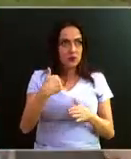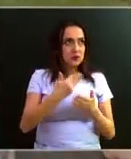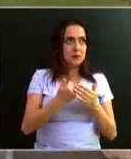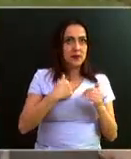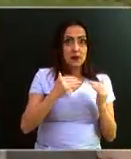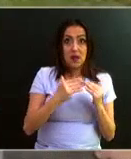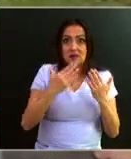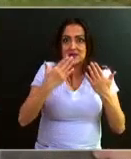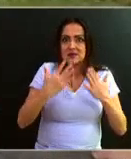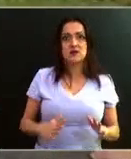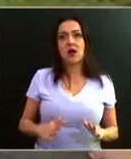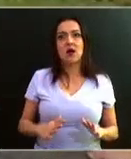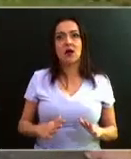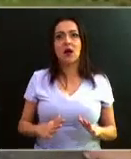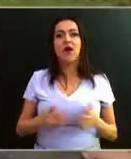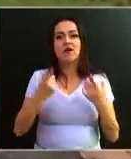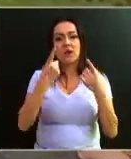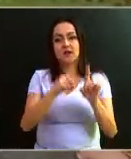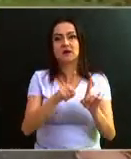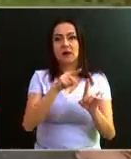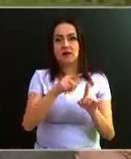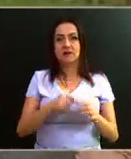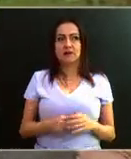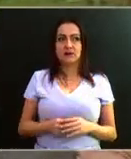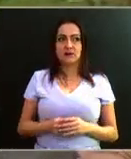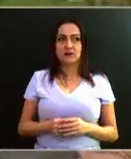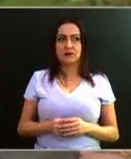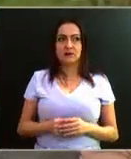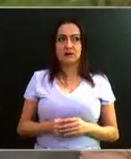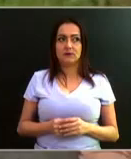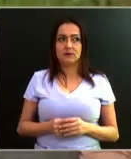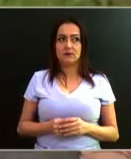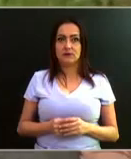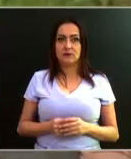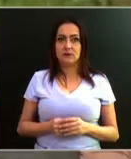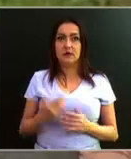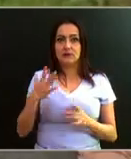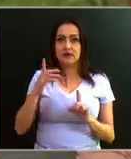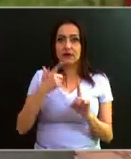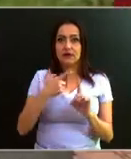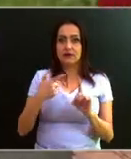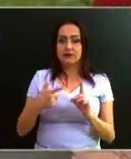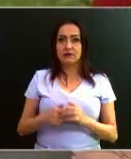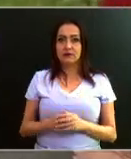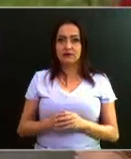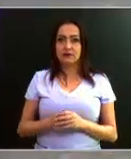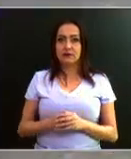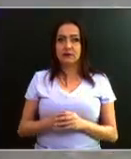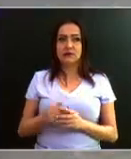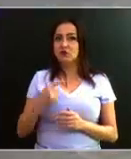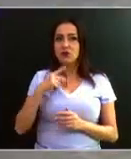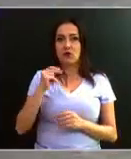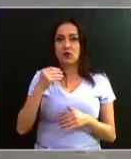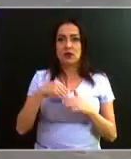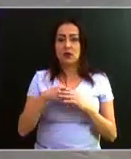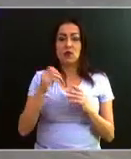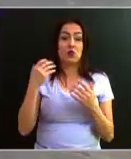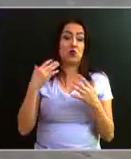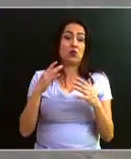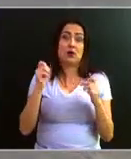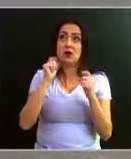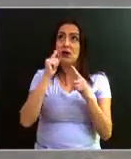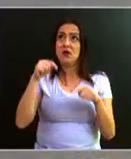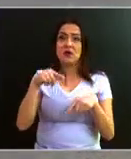casa ya había ocurrido lo que ya había disparado y no entré. Es impactante, aquí